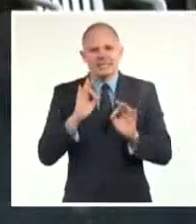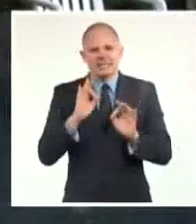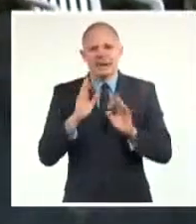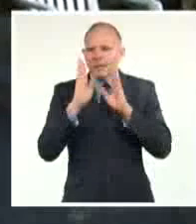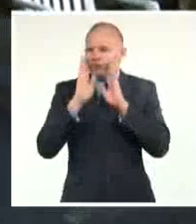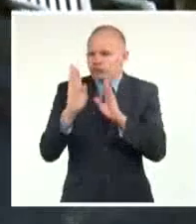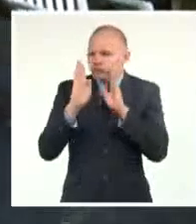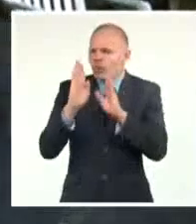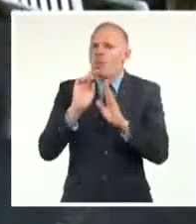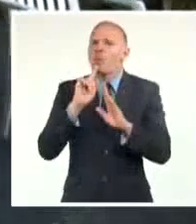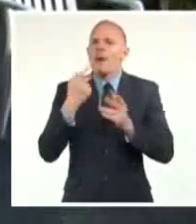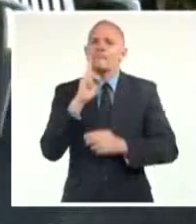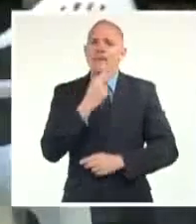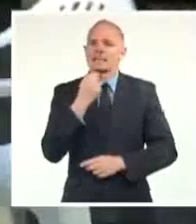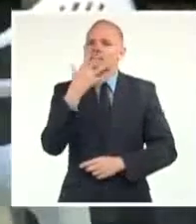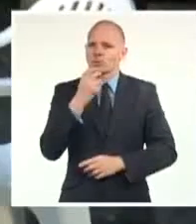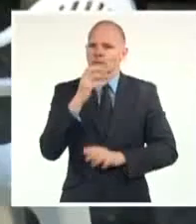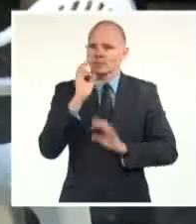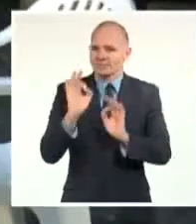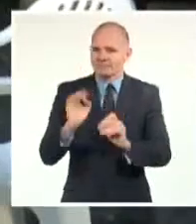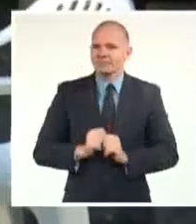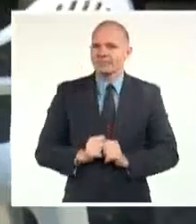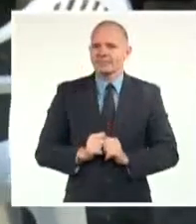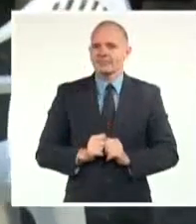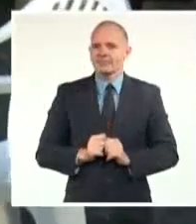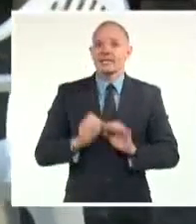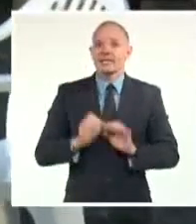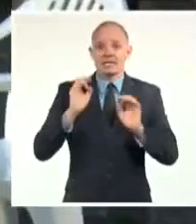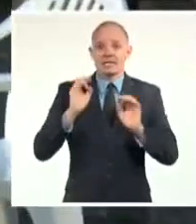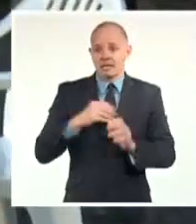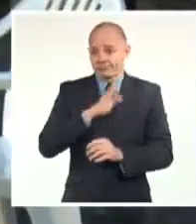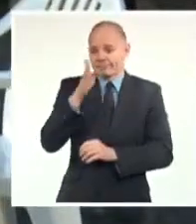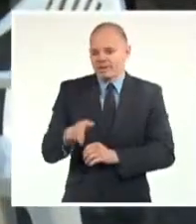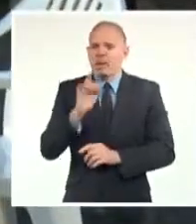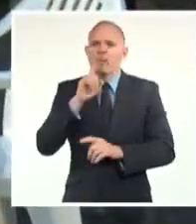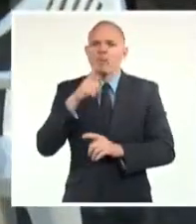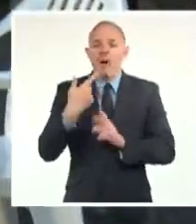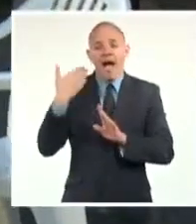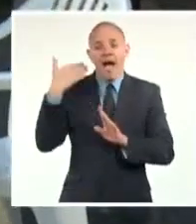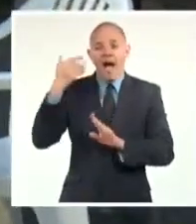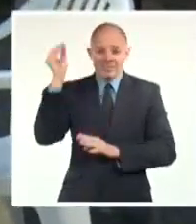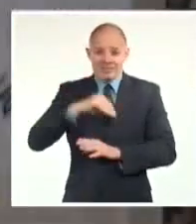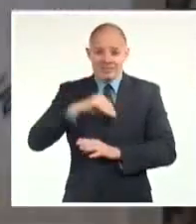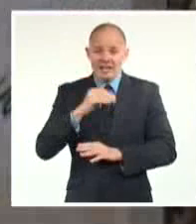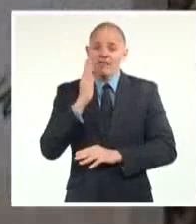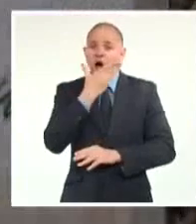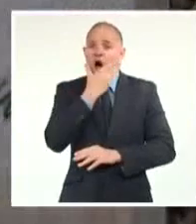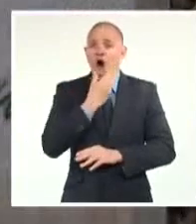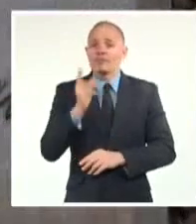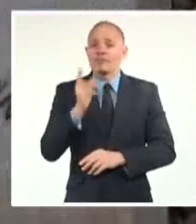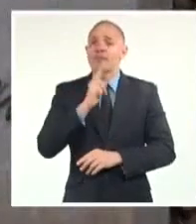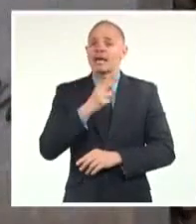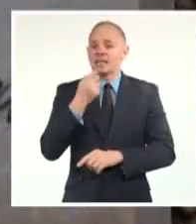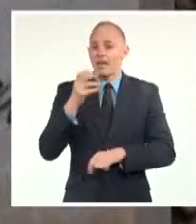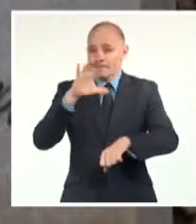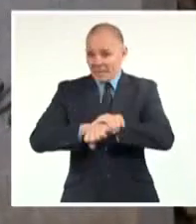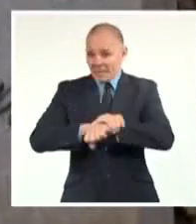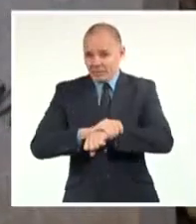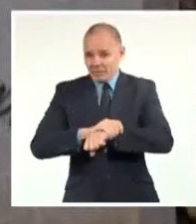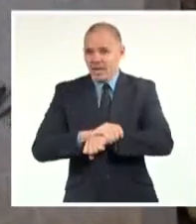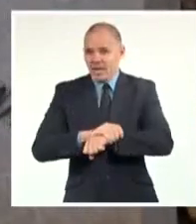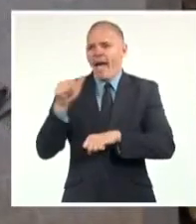para regresar. Es el sitio sagrado donde el apóstol renace tras ser condenado a 6 años de privación de libertad por el delito